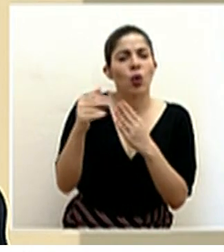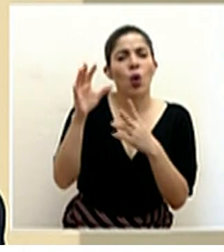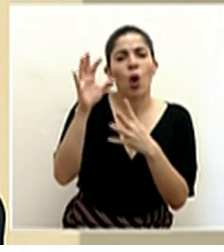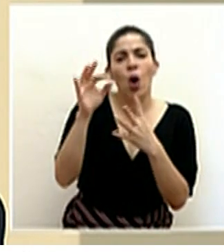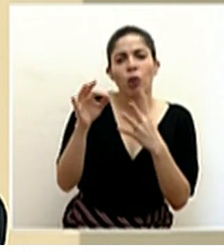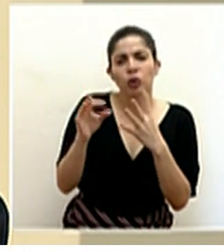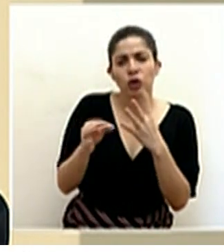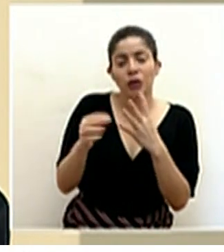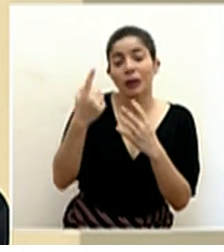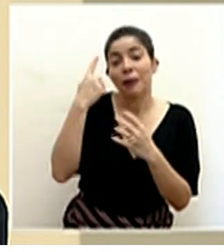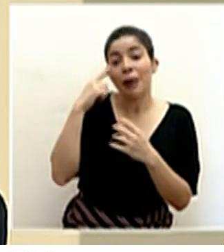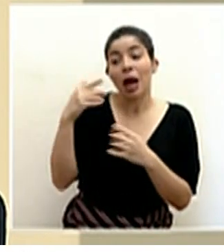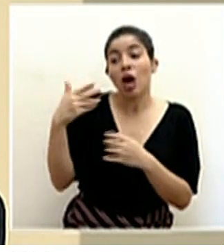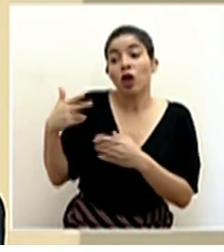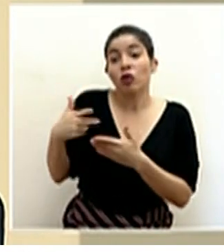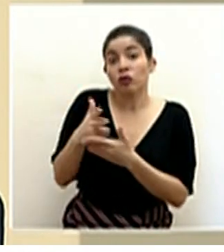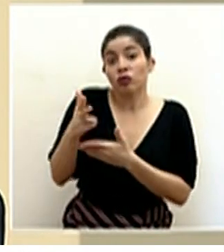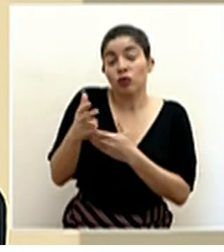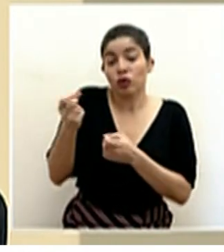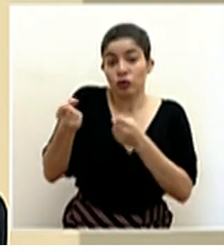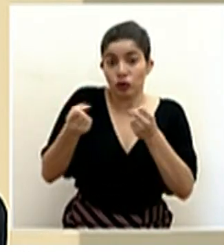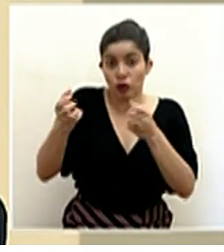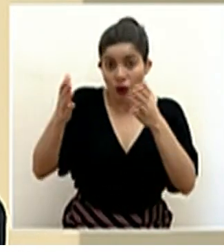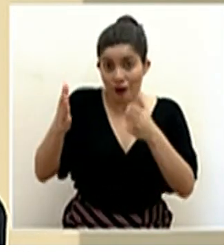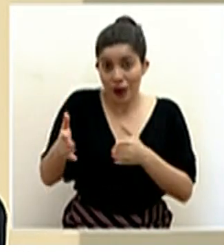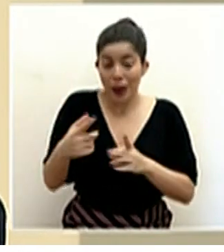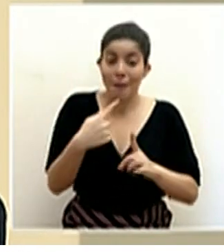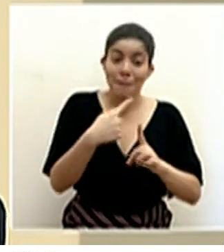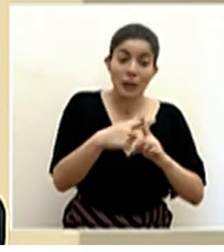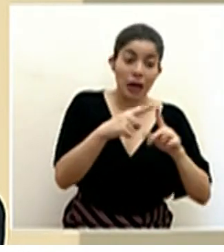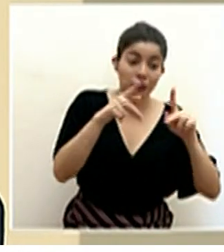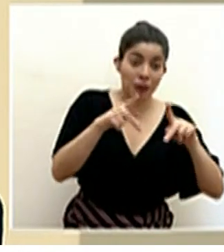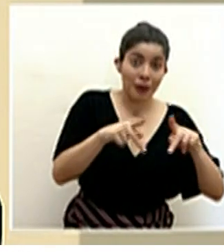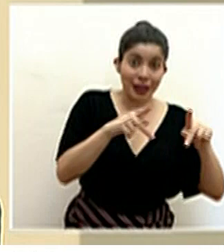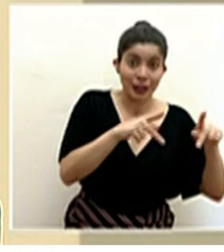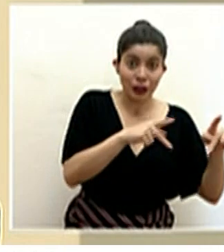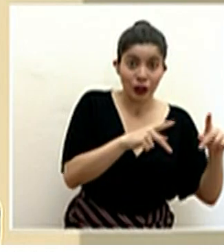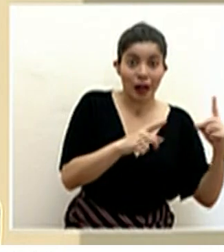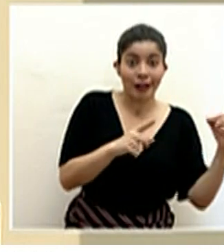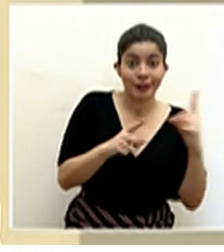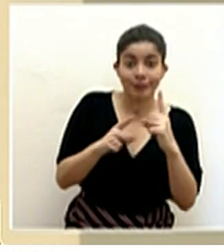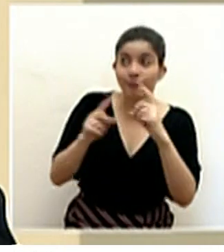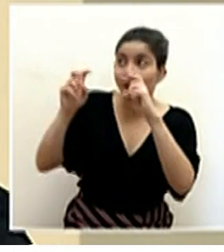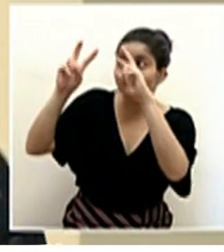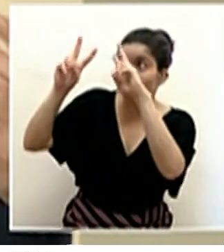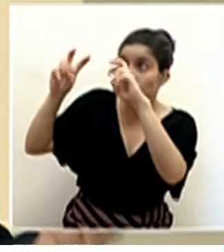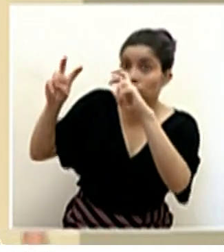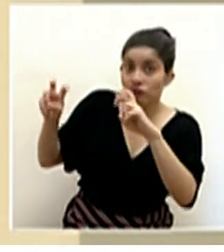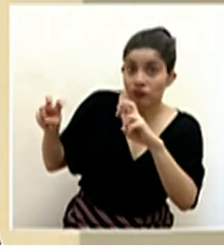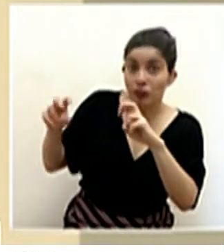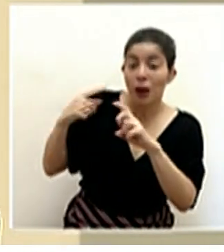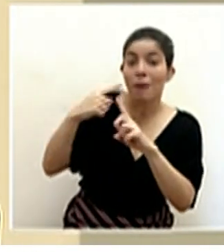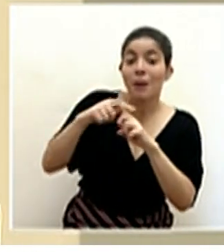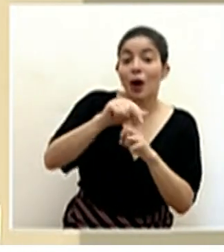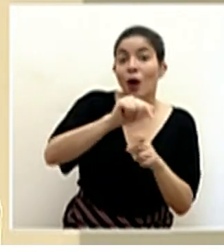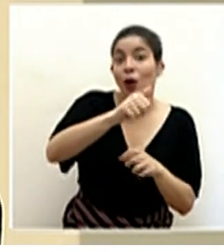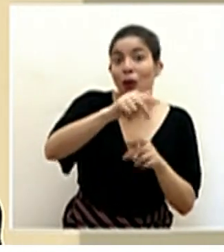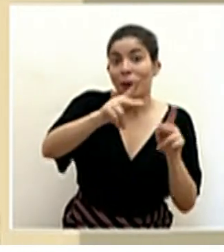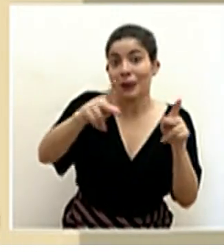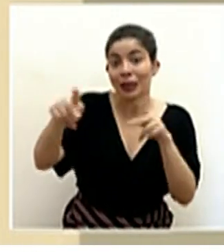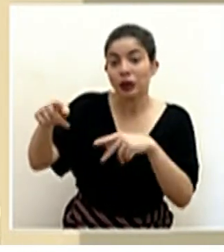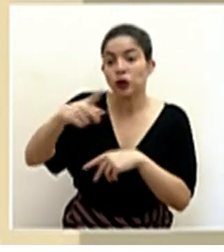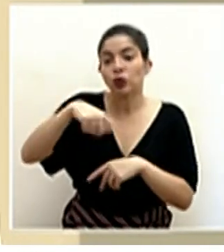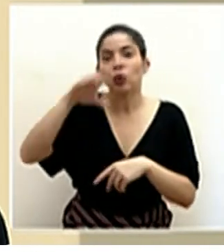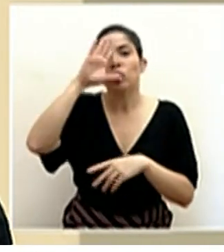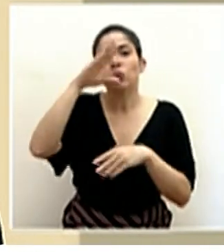necesarias para que tanto los conductores como las personas que atiendan a los conductores y el resto de la población